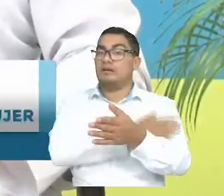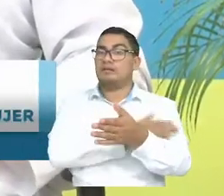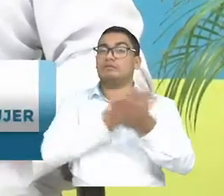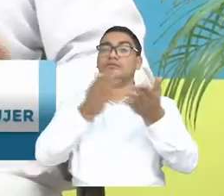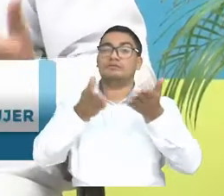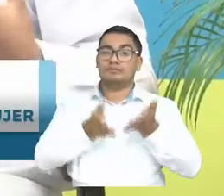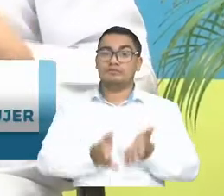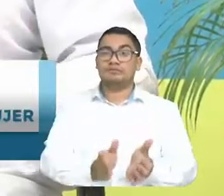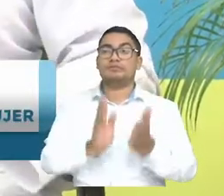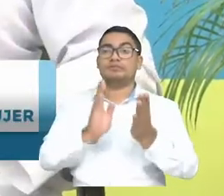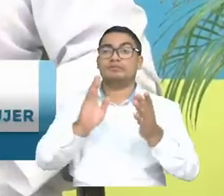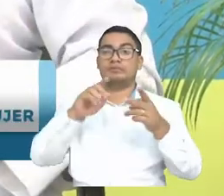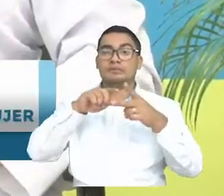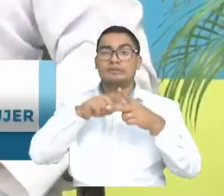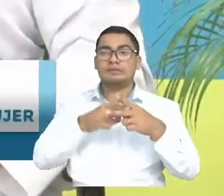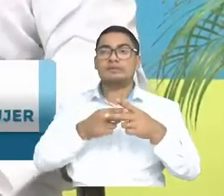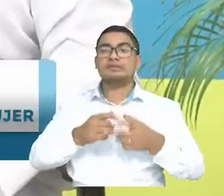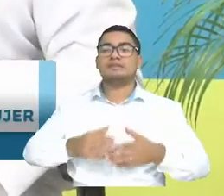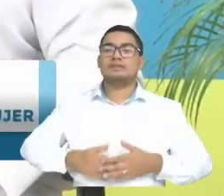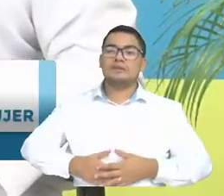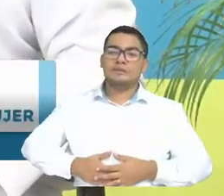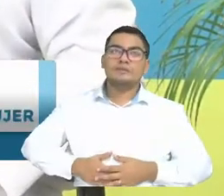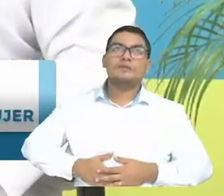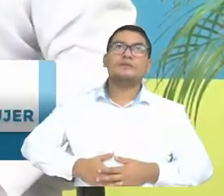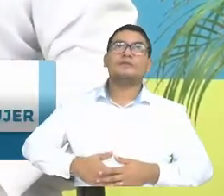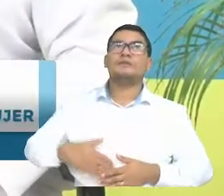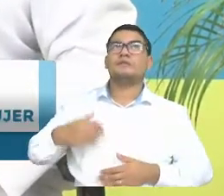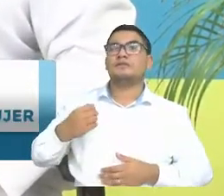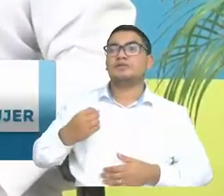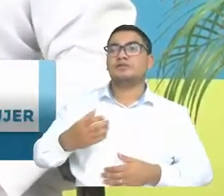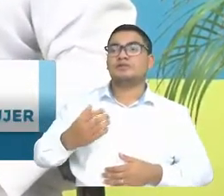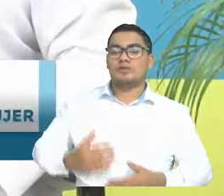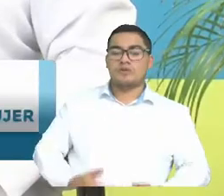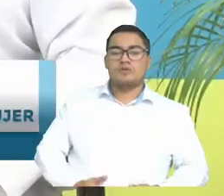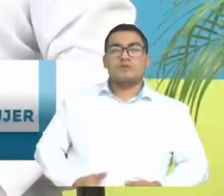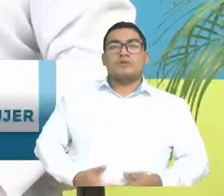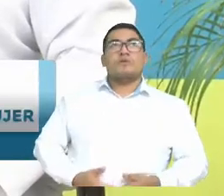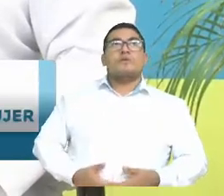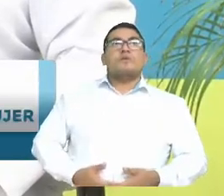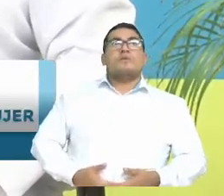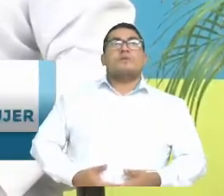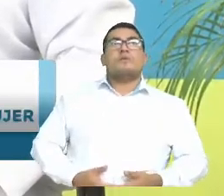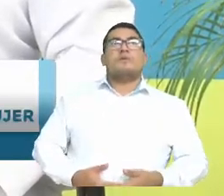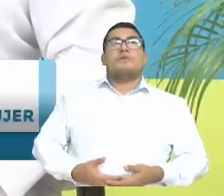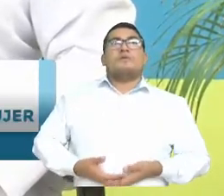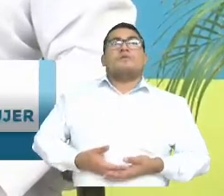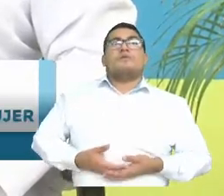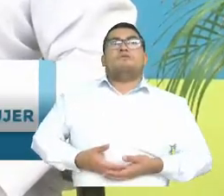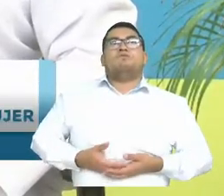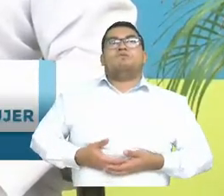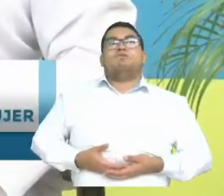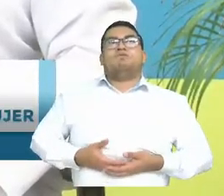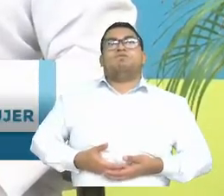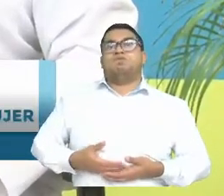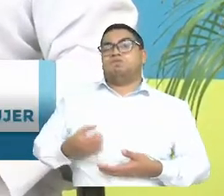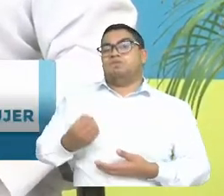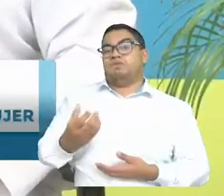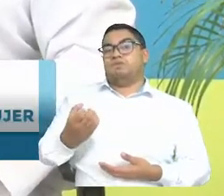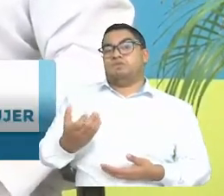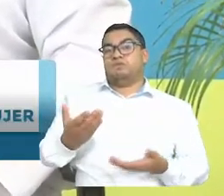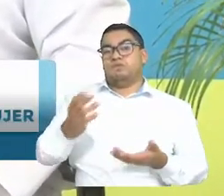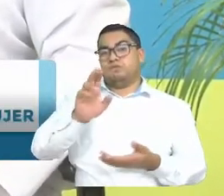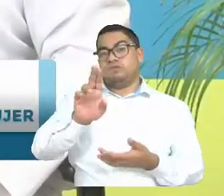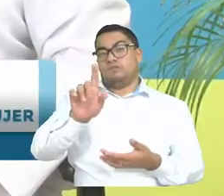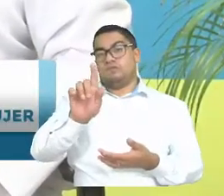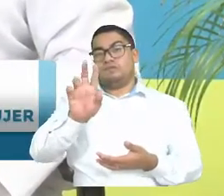prematuro empieza a dar dolor bajo vientre, ¿verdad? Contracciones uterinas antes de